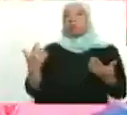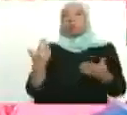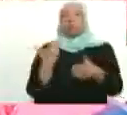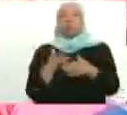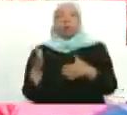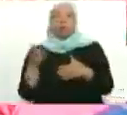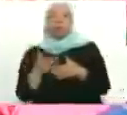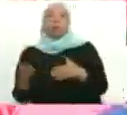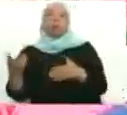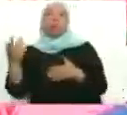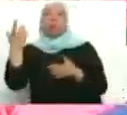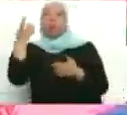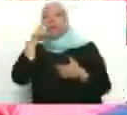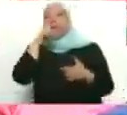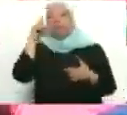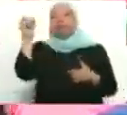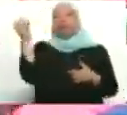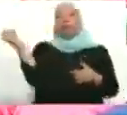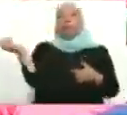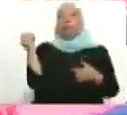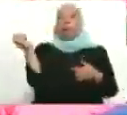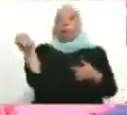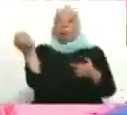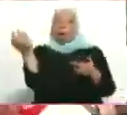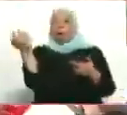culipandeo, con Maduro.